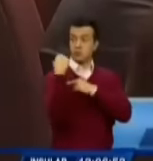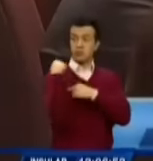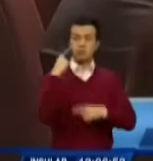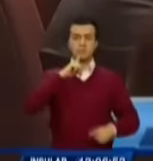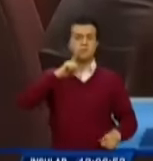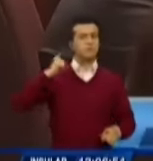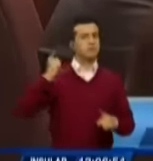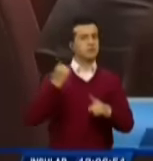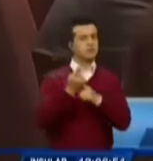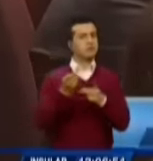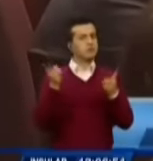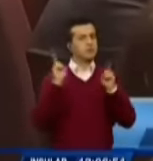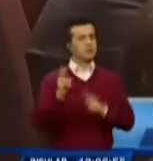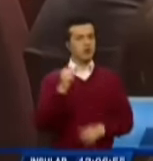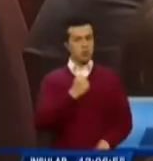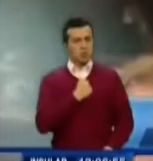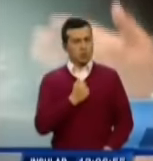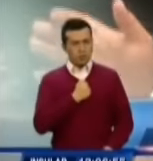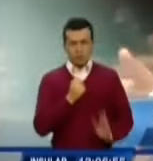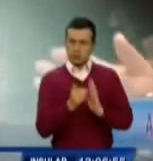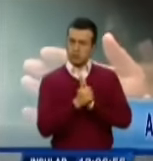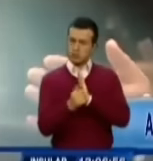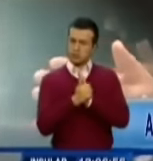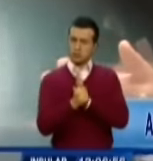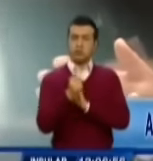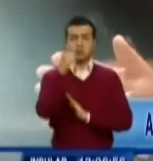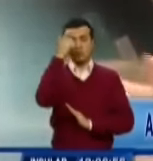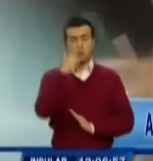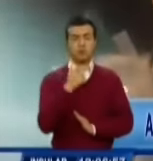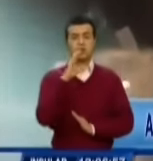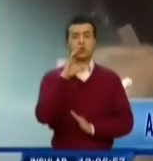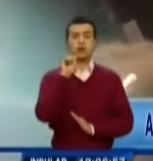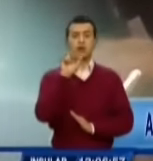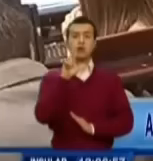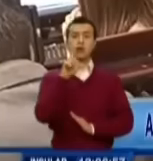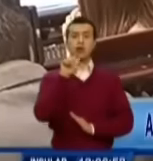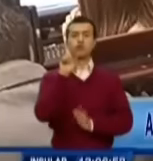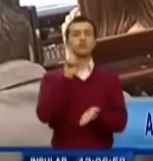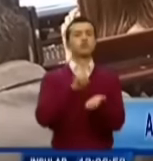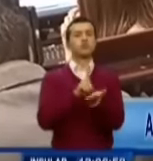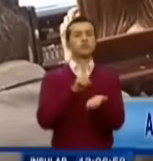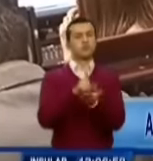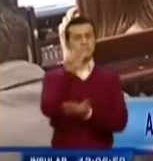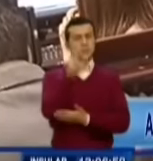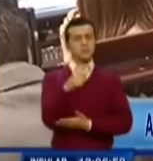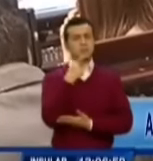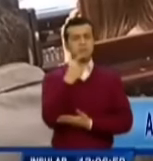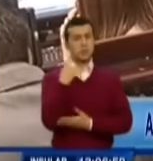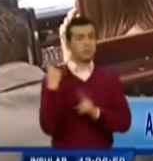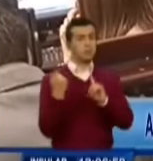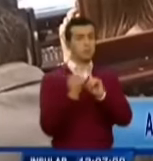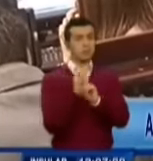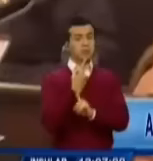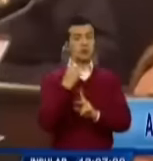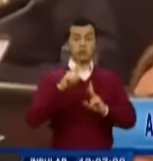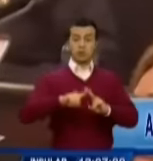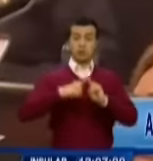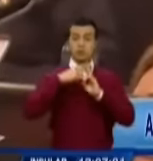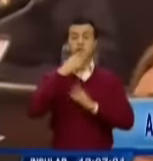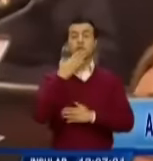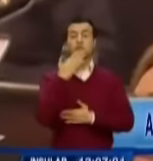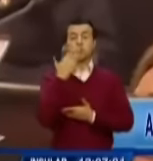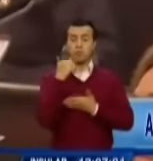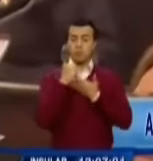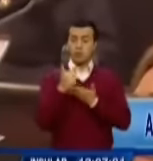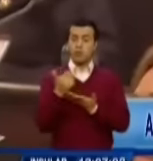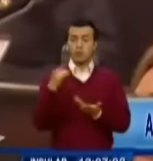responsabilidad, sino de nuestra capacidad. Para Carlos Velasco, legislador y médico de profesión, la prevención debe empezar desde la etapa escolar. ¿Cómo la